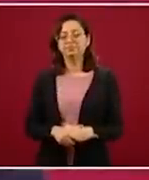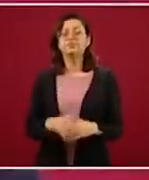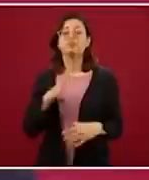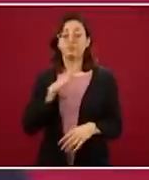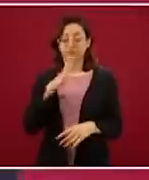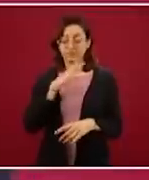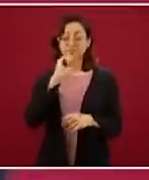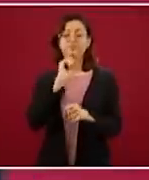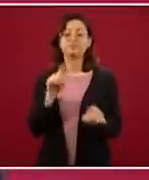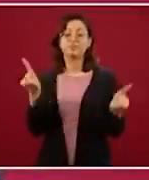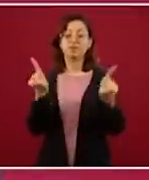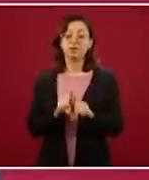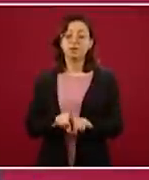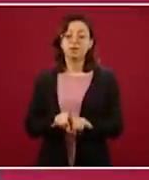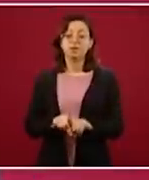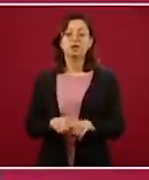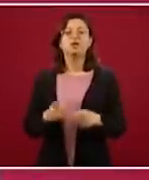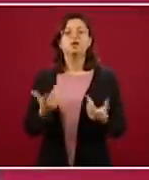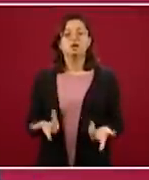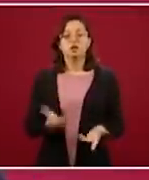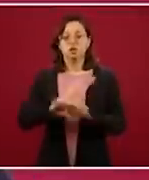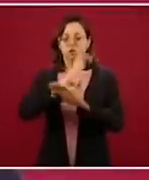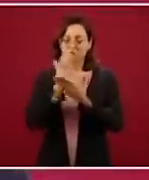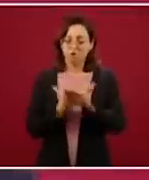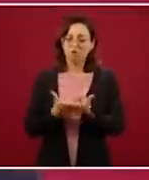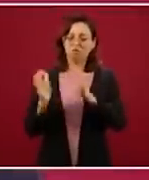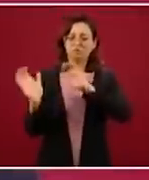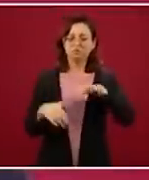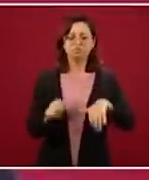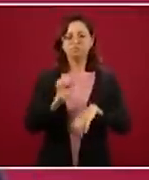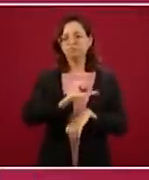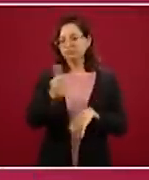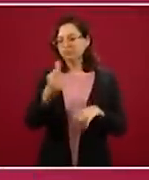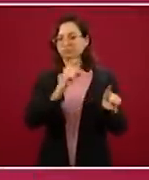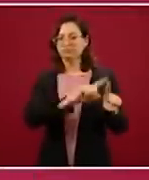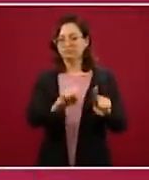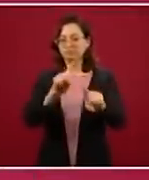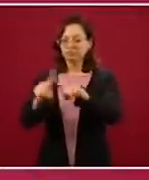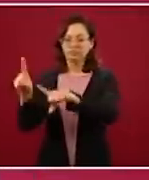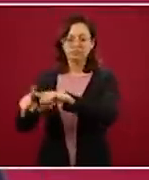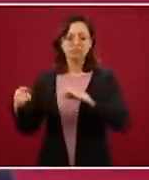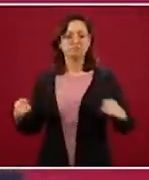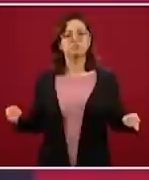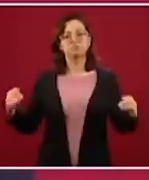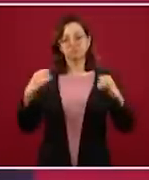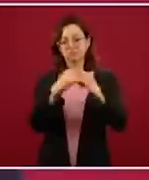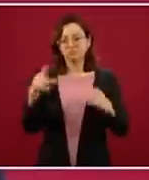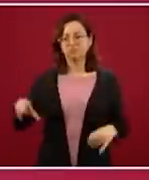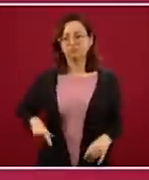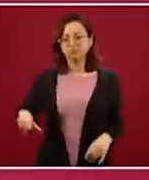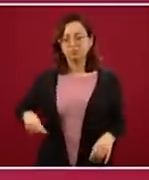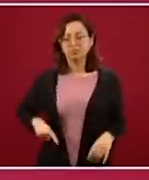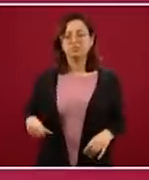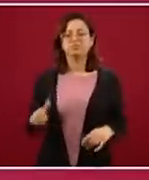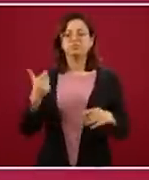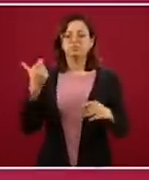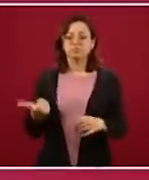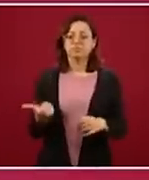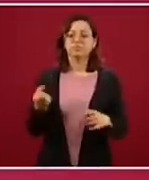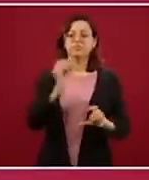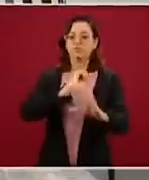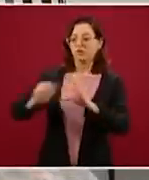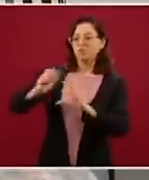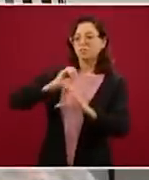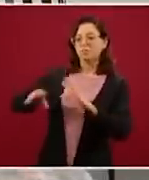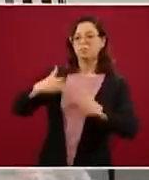existen también contrataciones por parte de otras dependencias gubernamentales y el dinero se trasladaba hacia